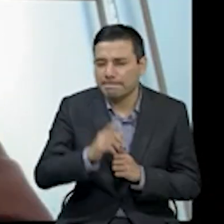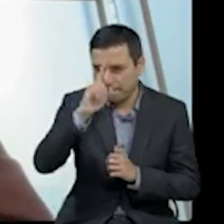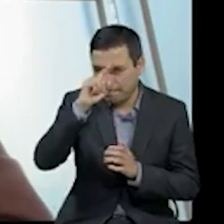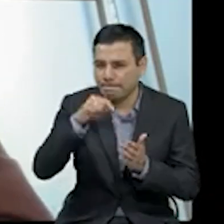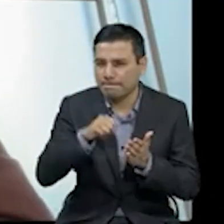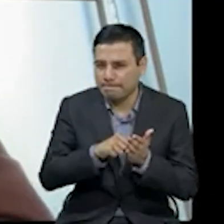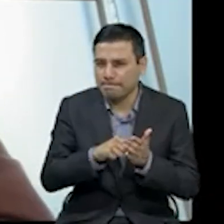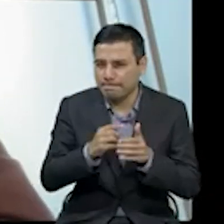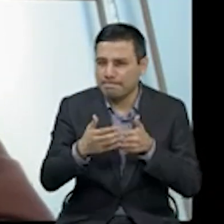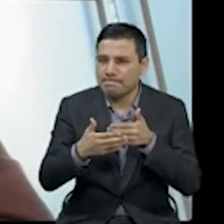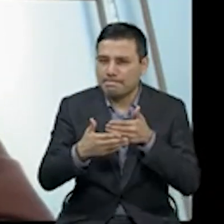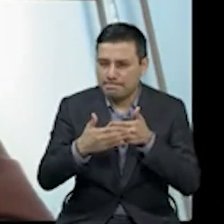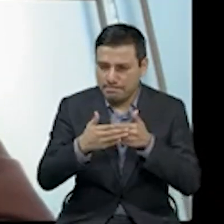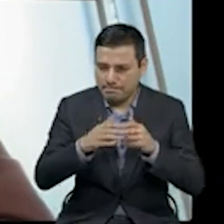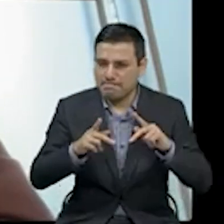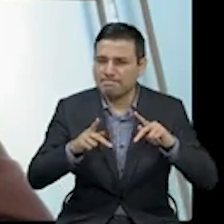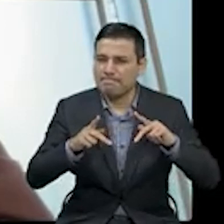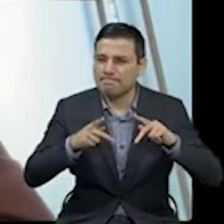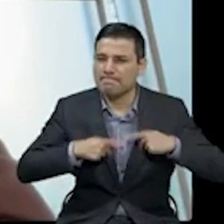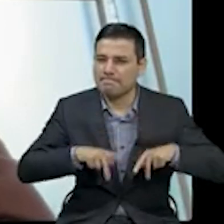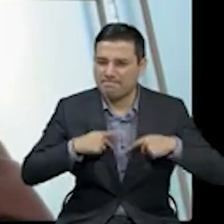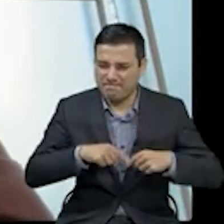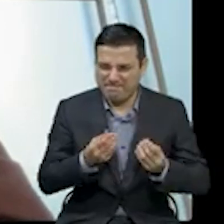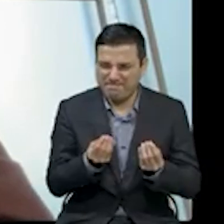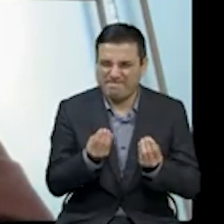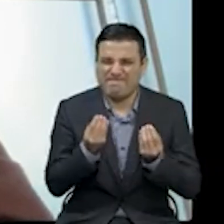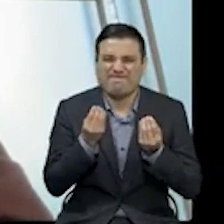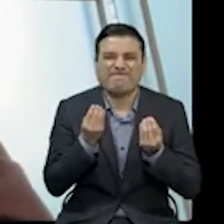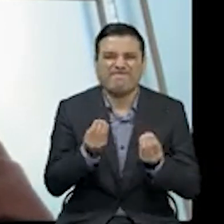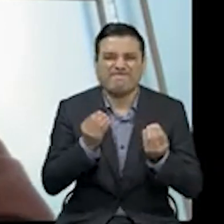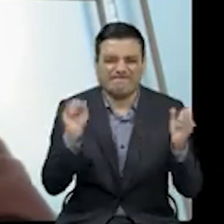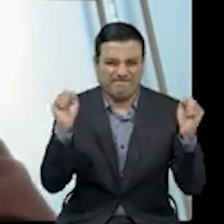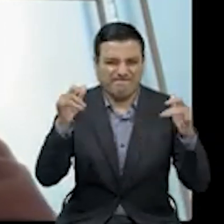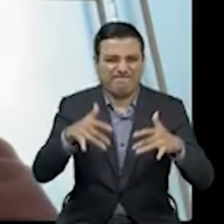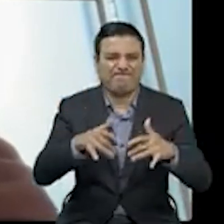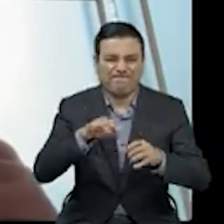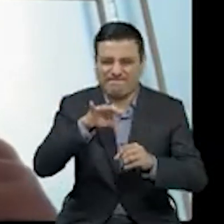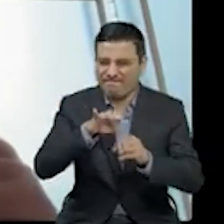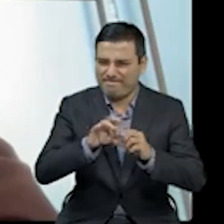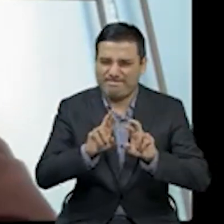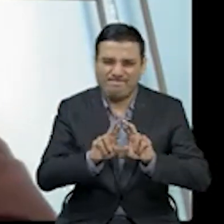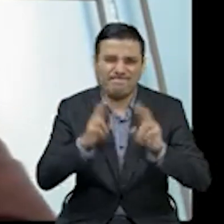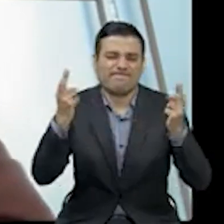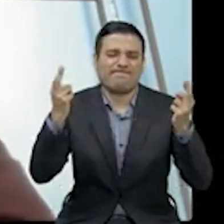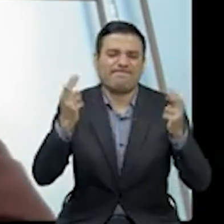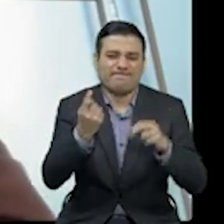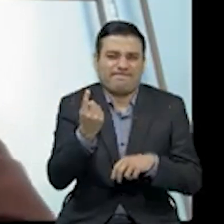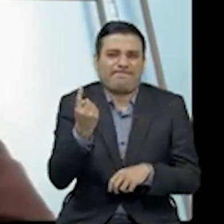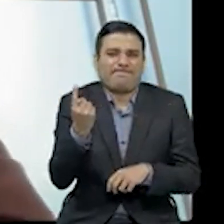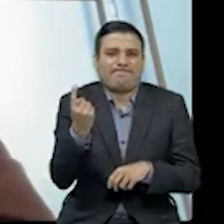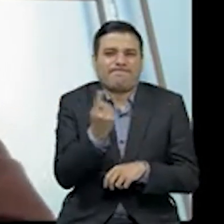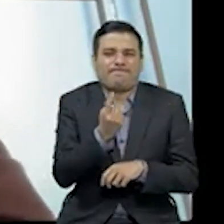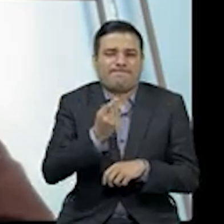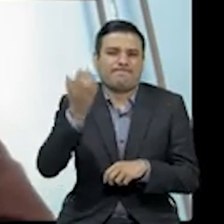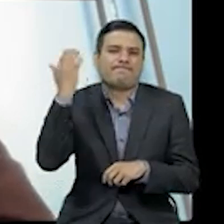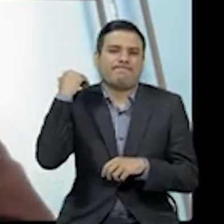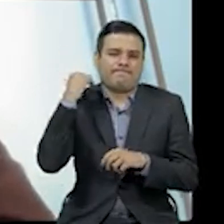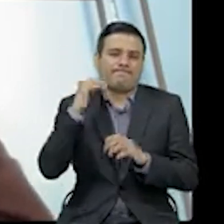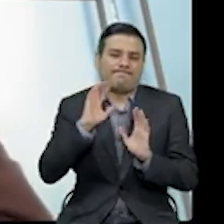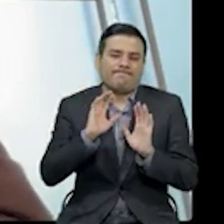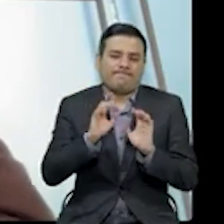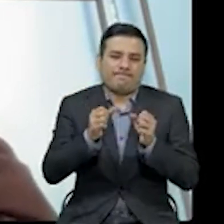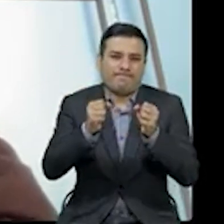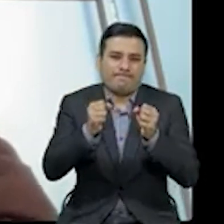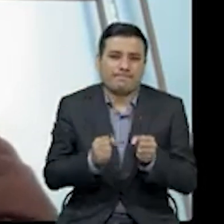en los dos anteriores y lo celebro mucho. Pero sí a la representación de la oposición la caracteriza